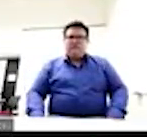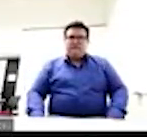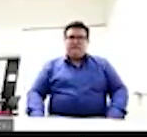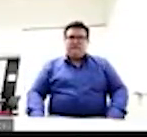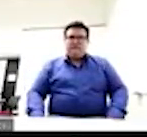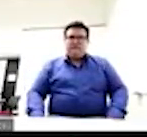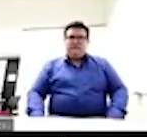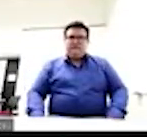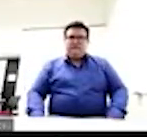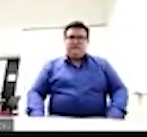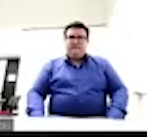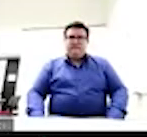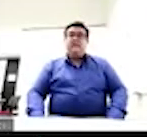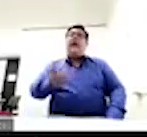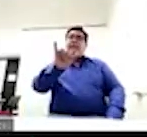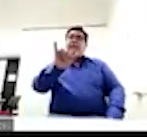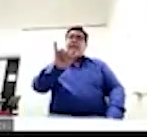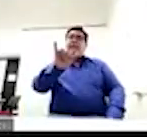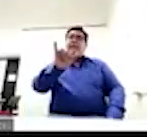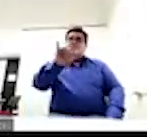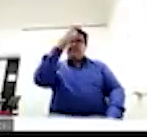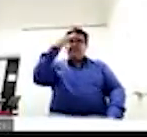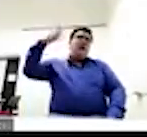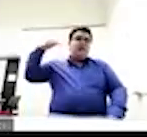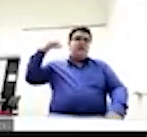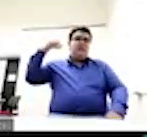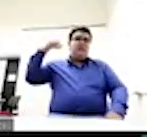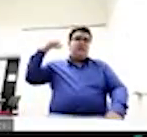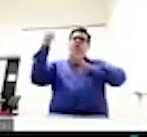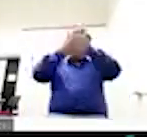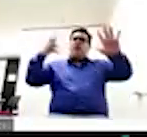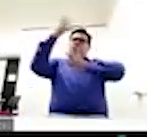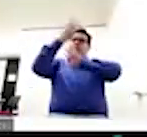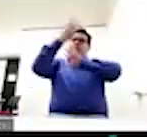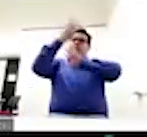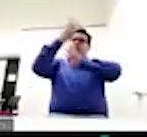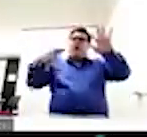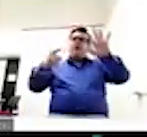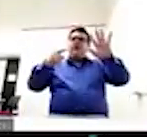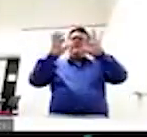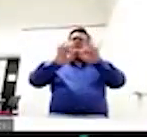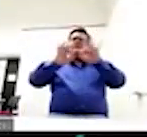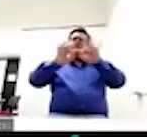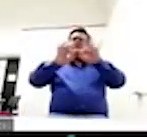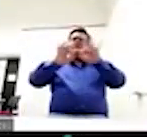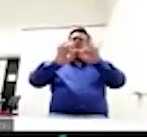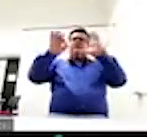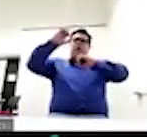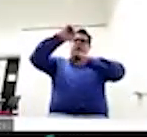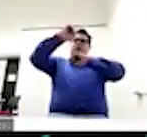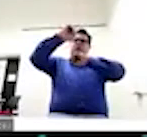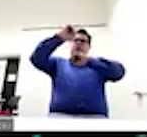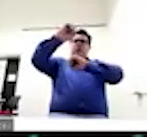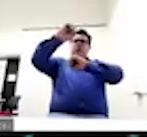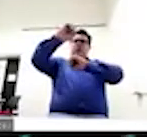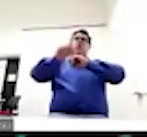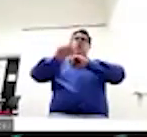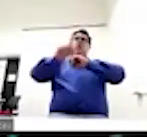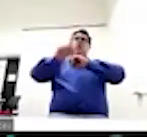Al principio, el universo estaba conformado por dos esferas, el mundo de arriba de una luz